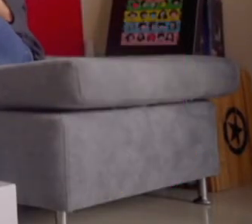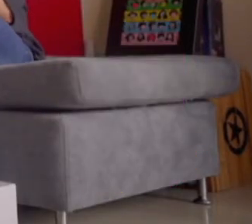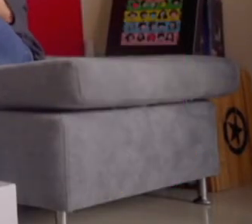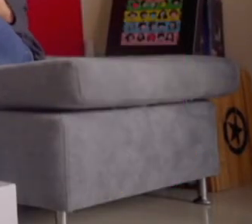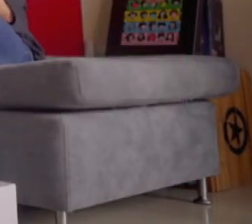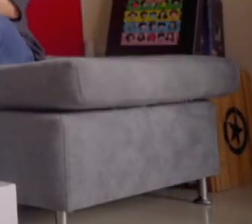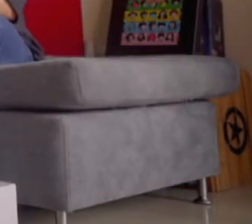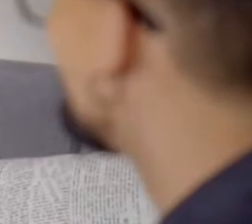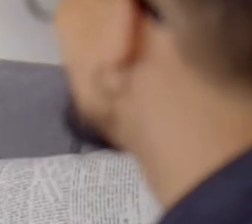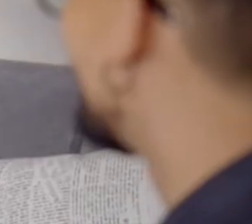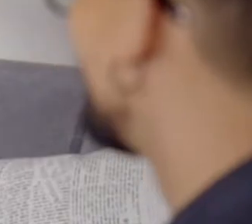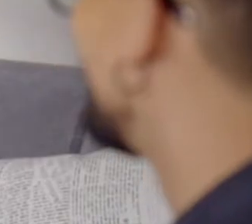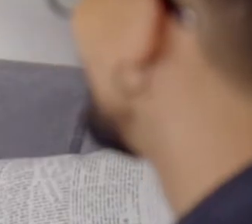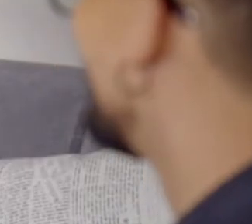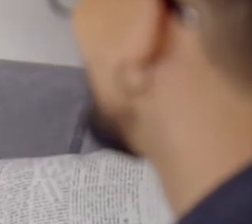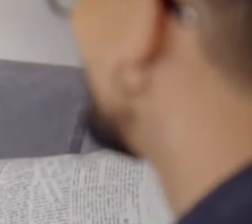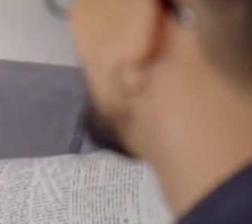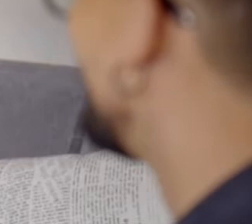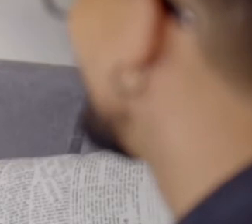gracias por tu tiempo.